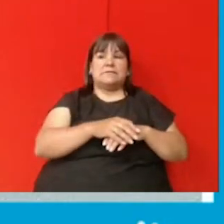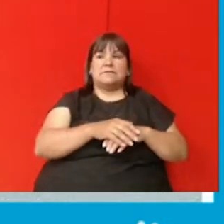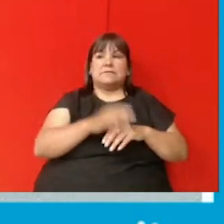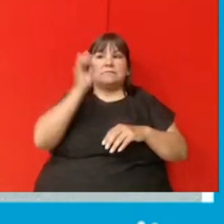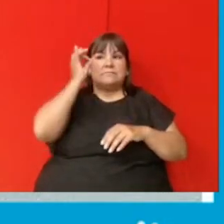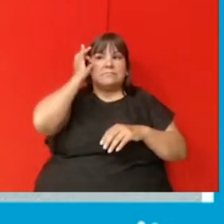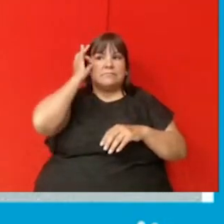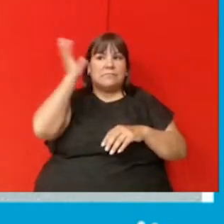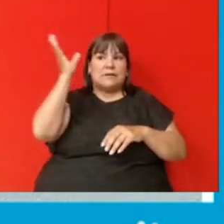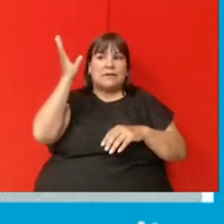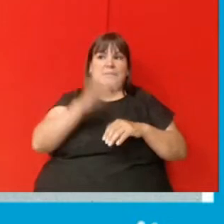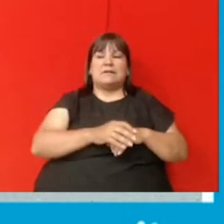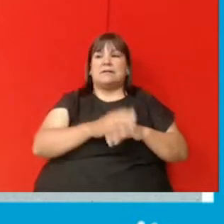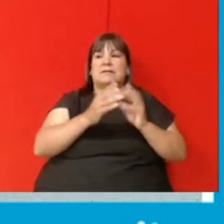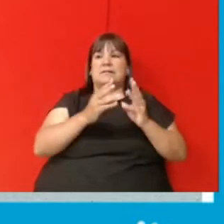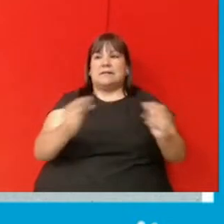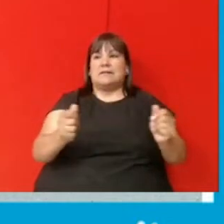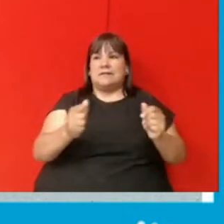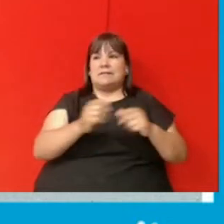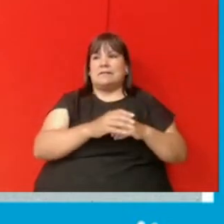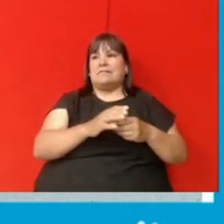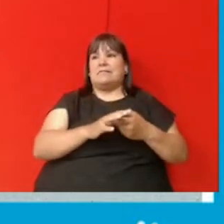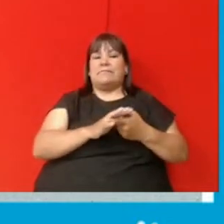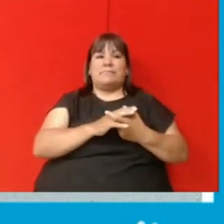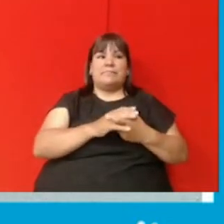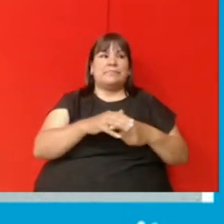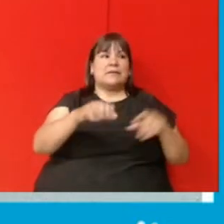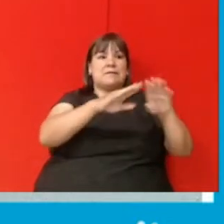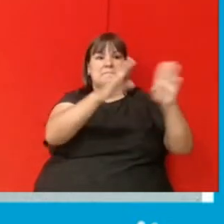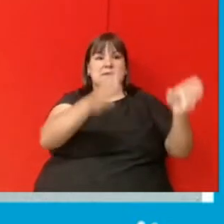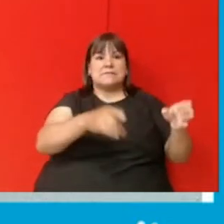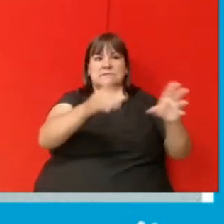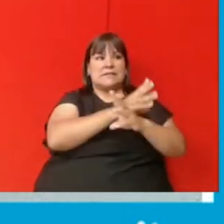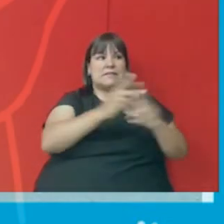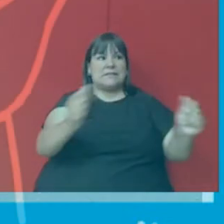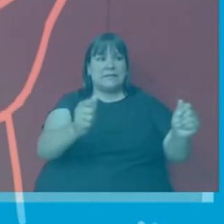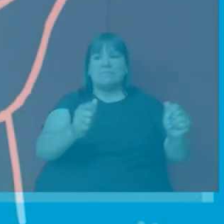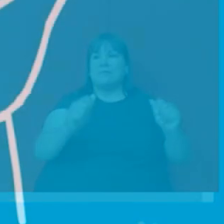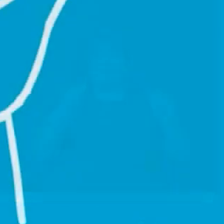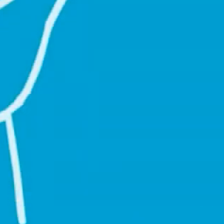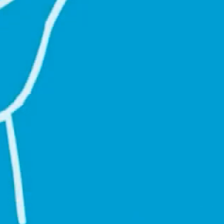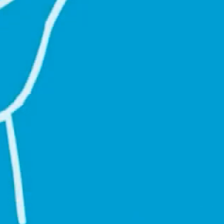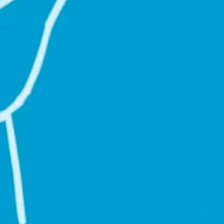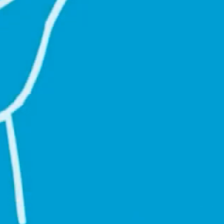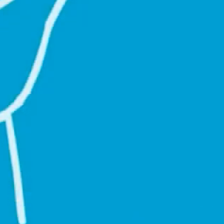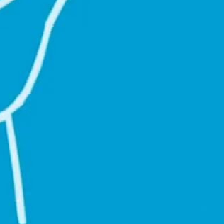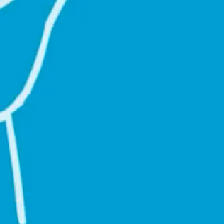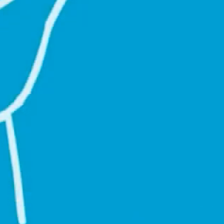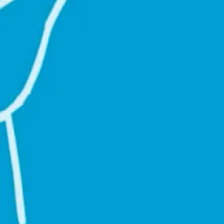Lamentablemente todo tiene un final y tenemos que cerrar esta mesa. Un aplauso para todos.